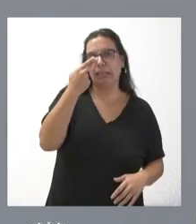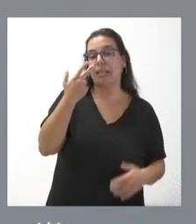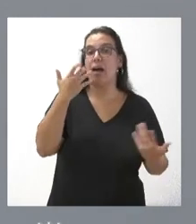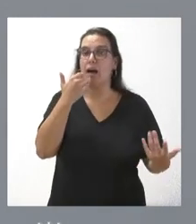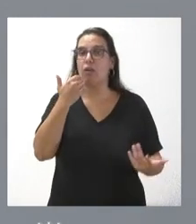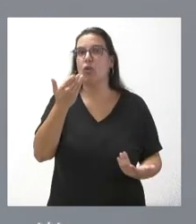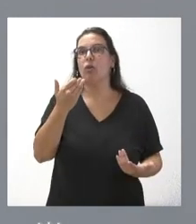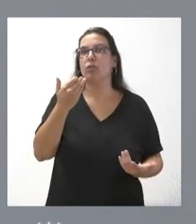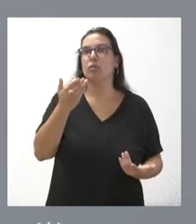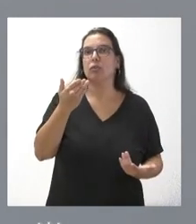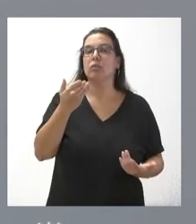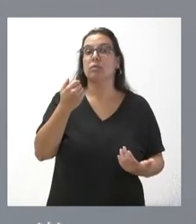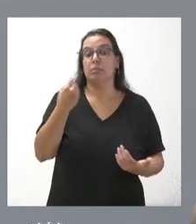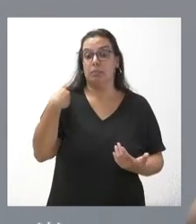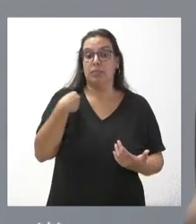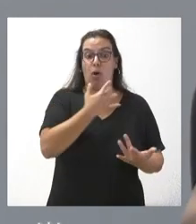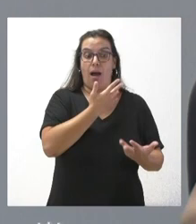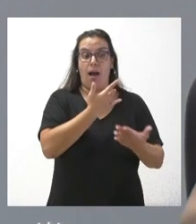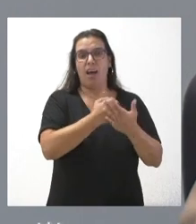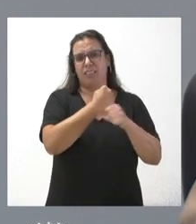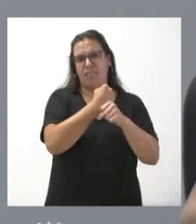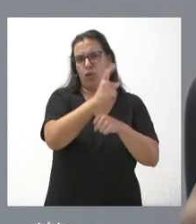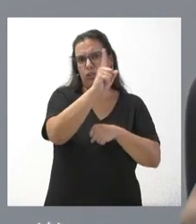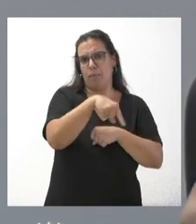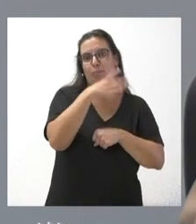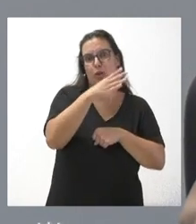algunos resultados de trabajo que hemos venido haciendo todo este